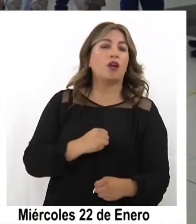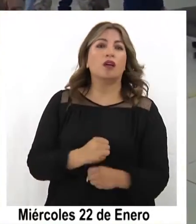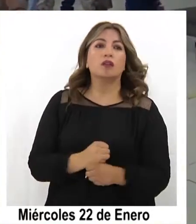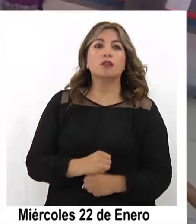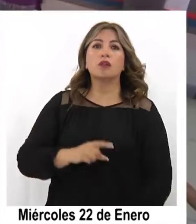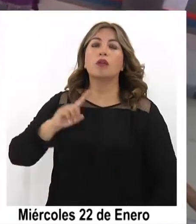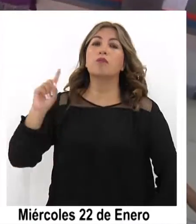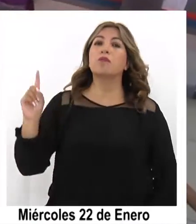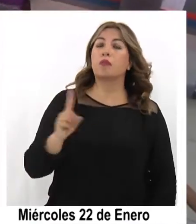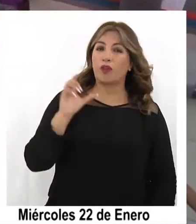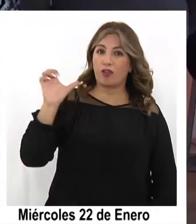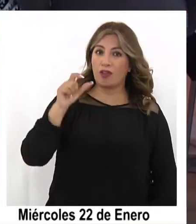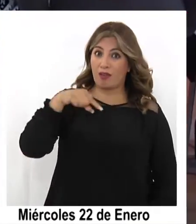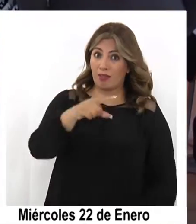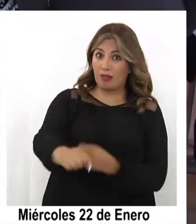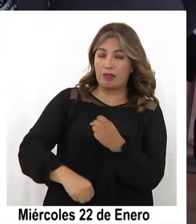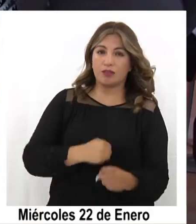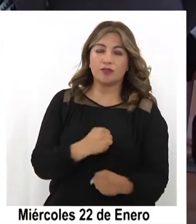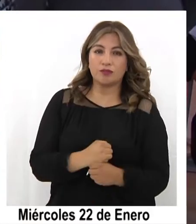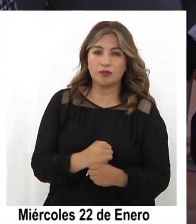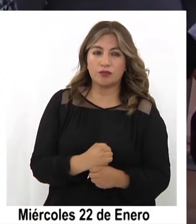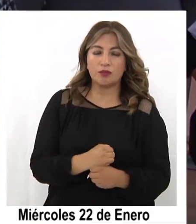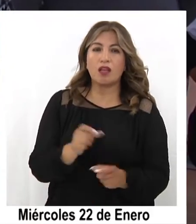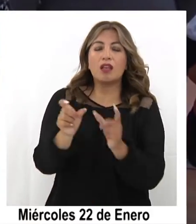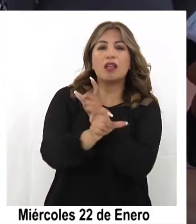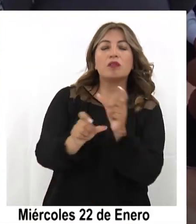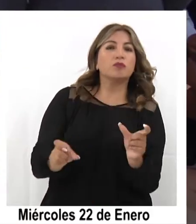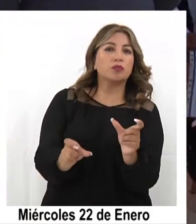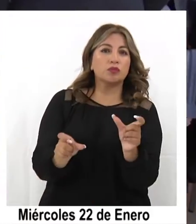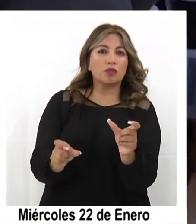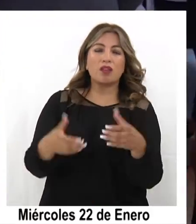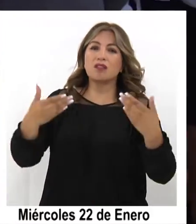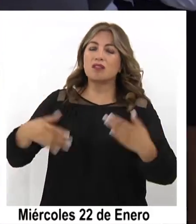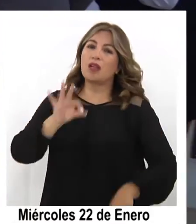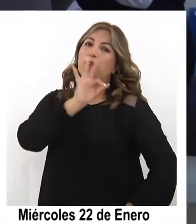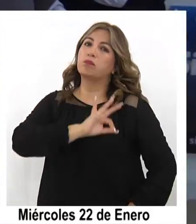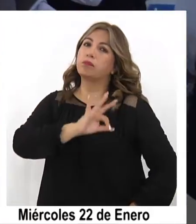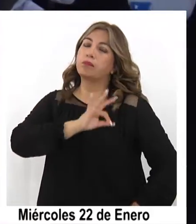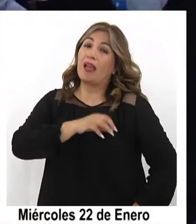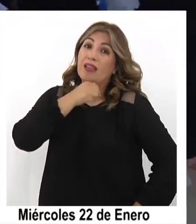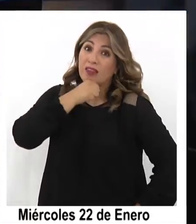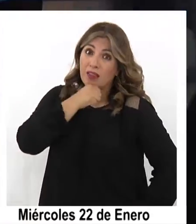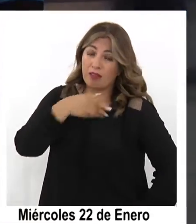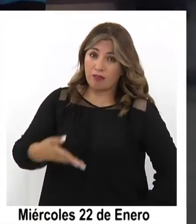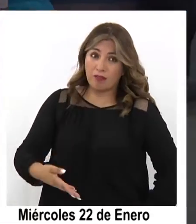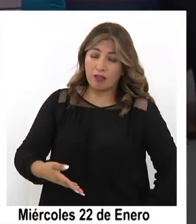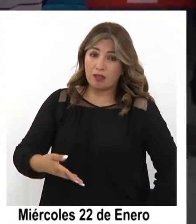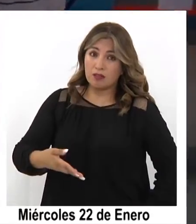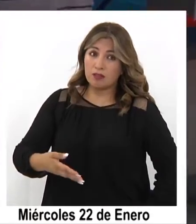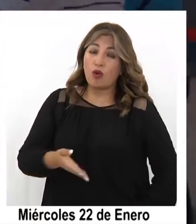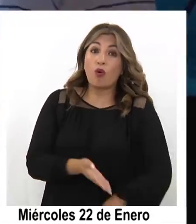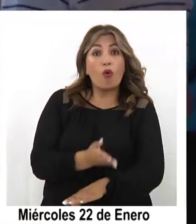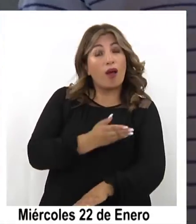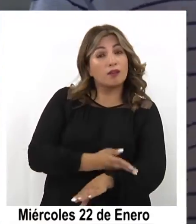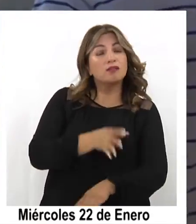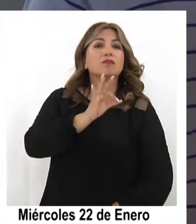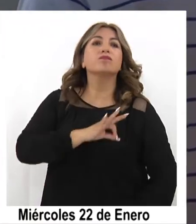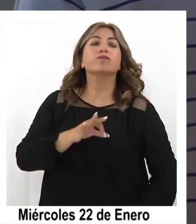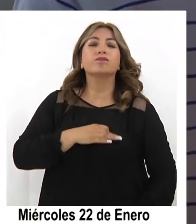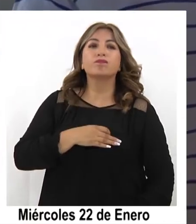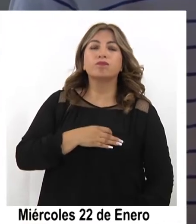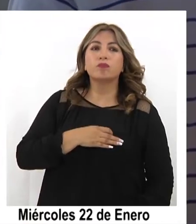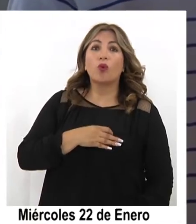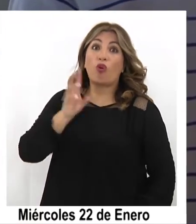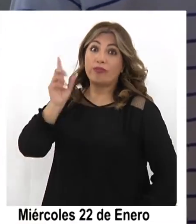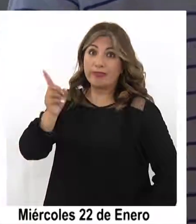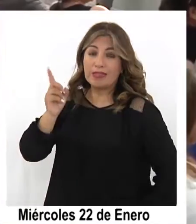años al 1 de enero del 2020, las personas que están jubiladas por vejez, vejez anticipada o